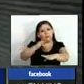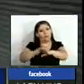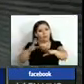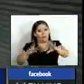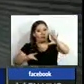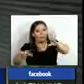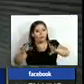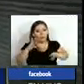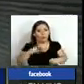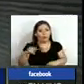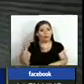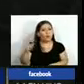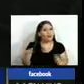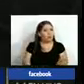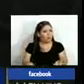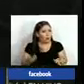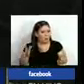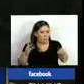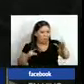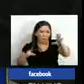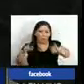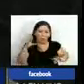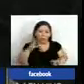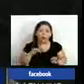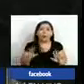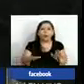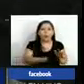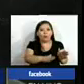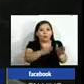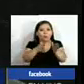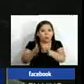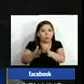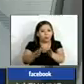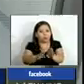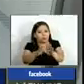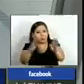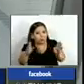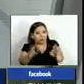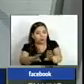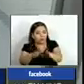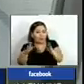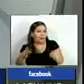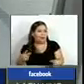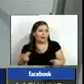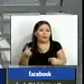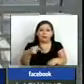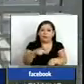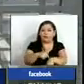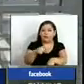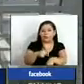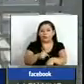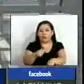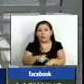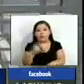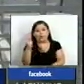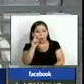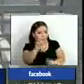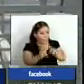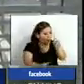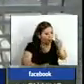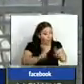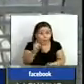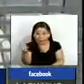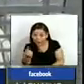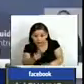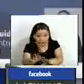El actual aumento es debido, según expertos, a un relajamiento de las restricciones demasiado temprano y a una falta de rastreo y aislamiento